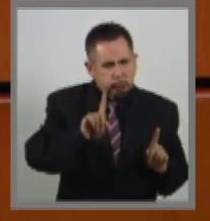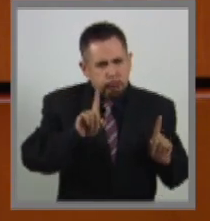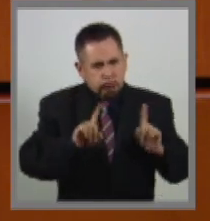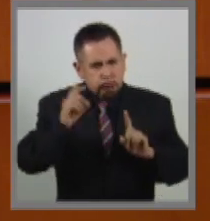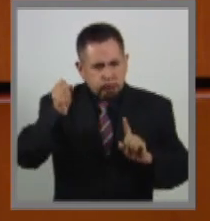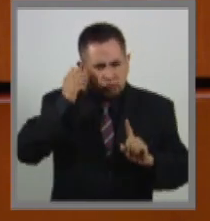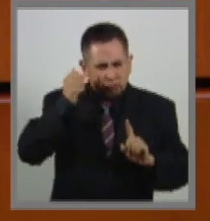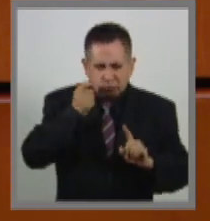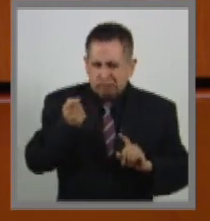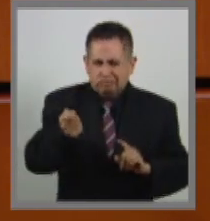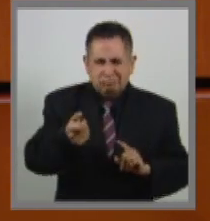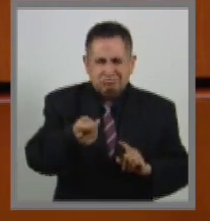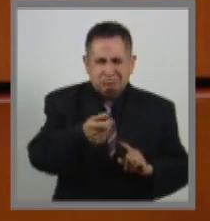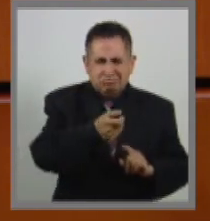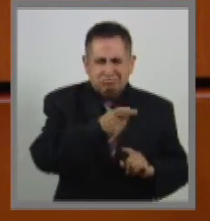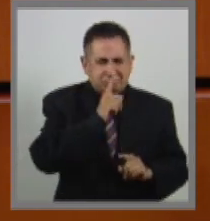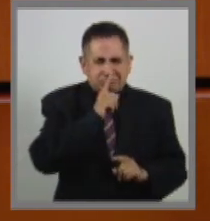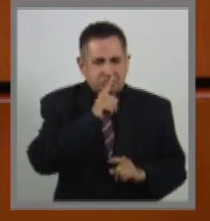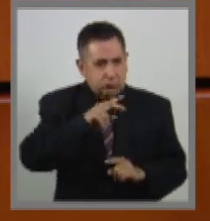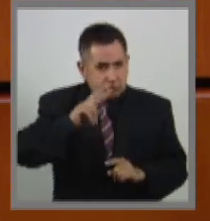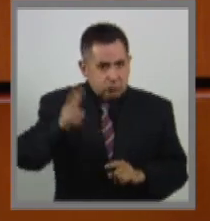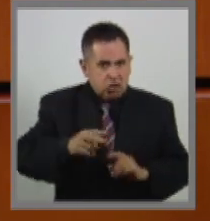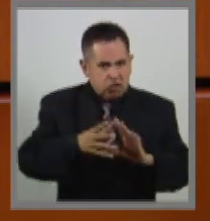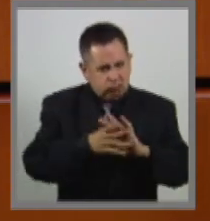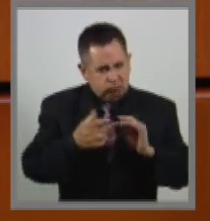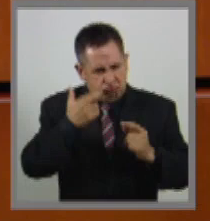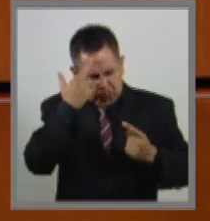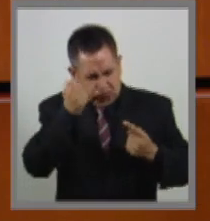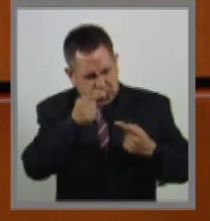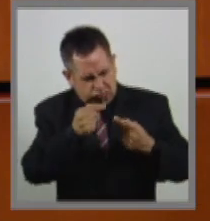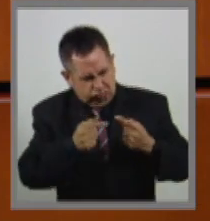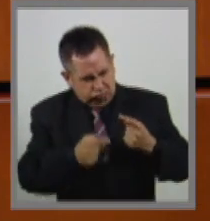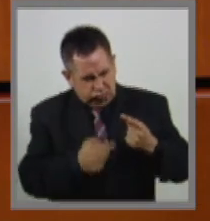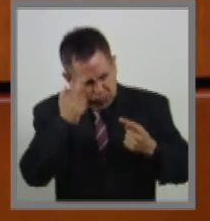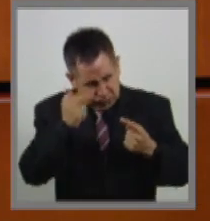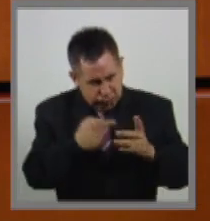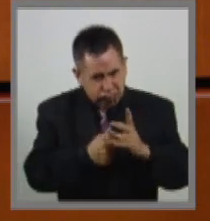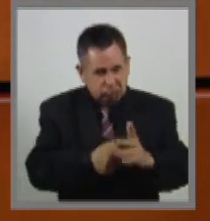suscitado han sido verdaderamente documentadas.